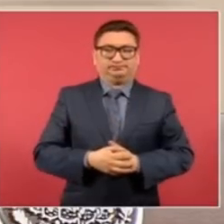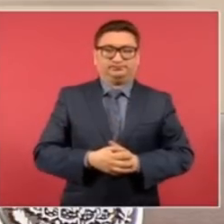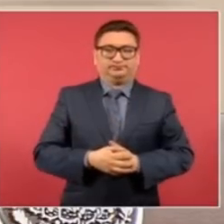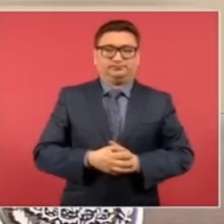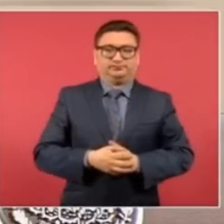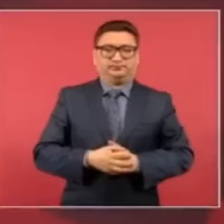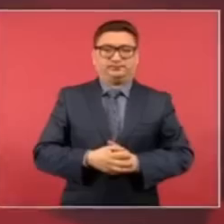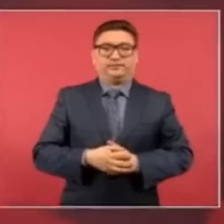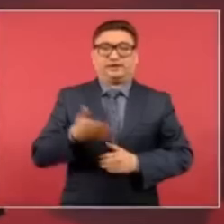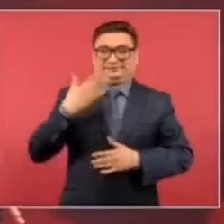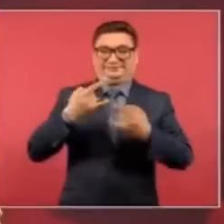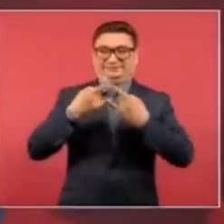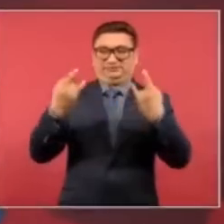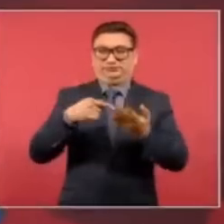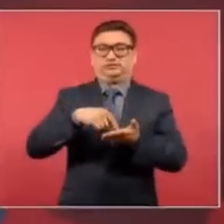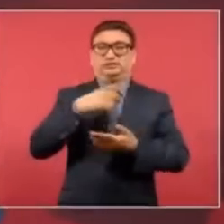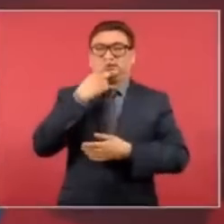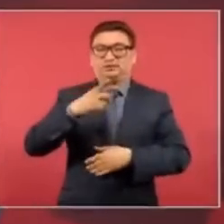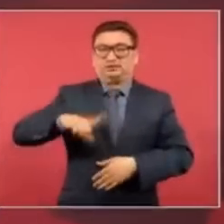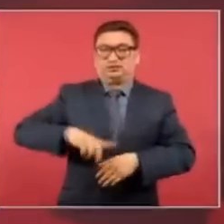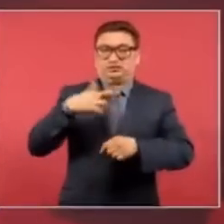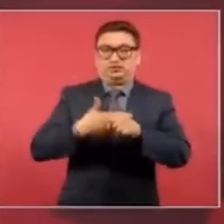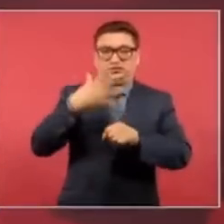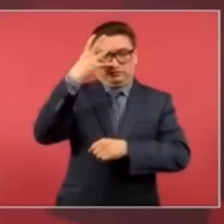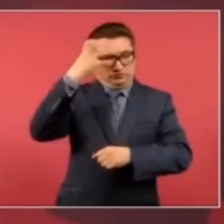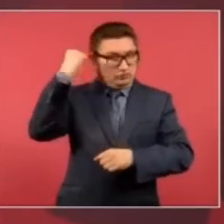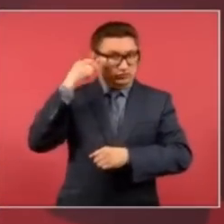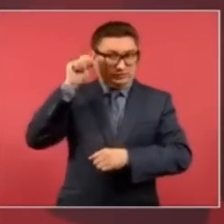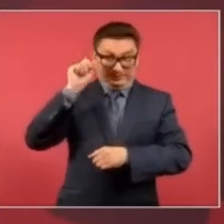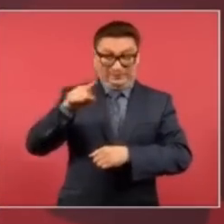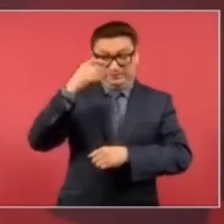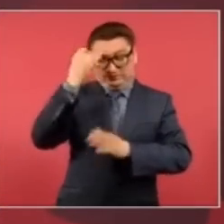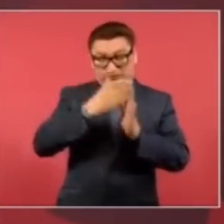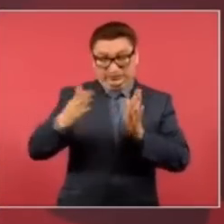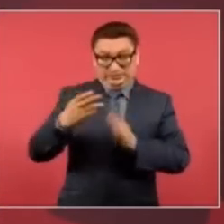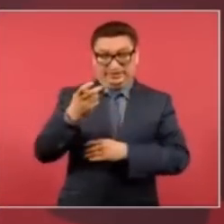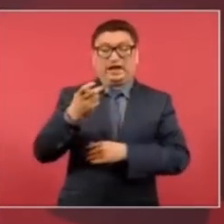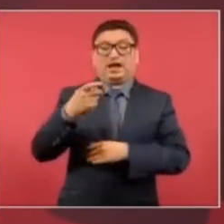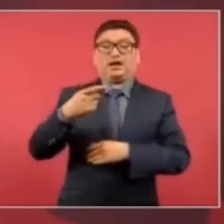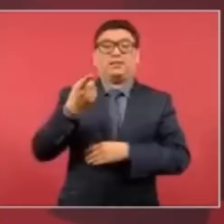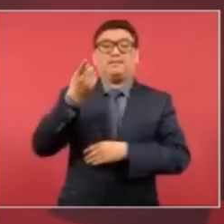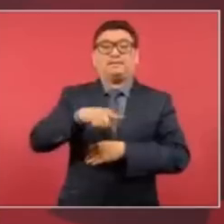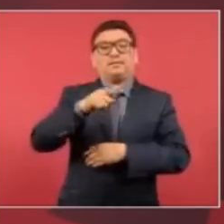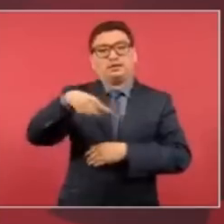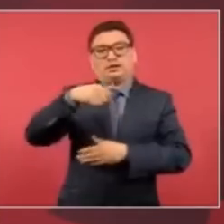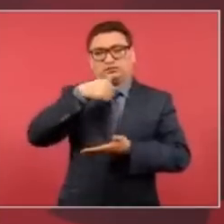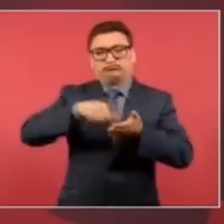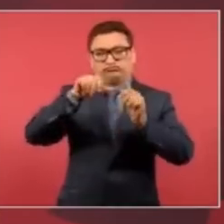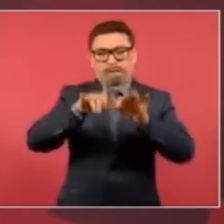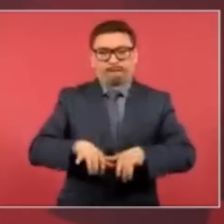Hay la anécdota de que el gobernador de Morelos de ese entonces envió uno de esos